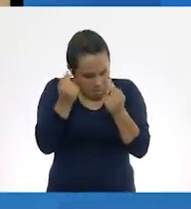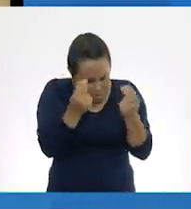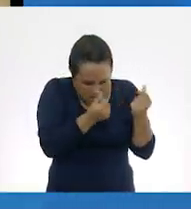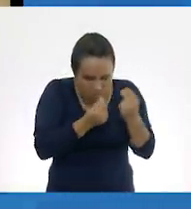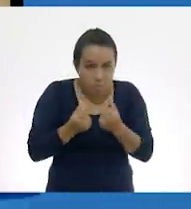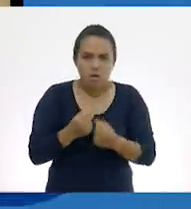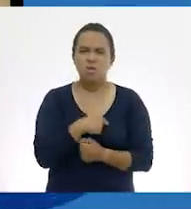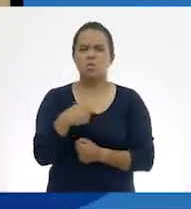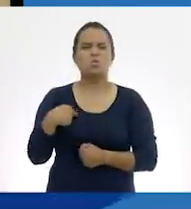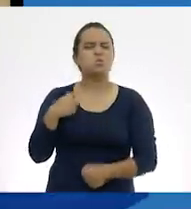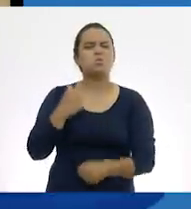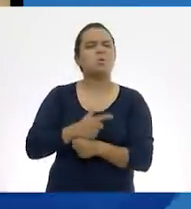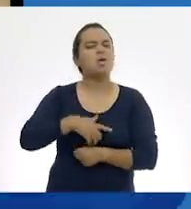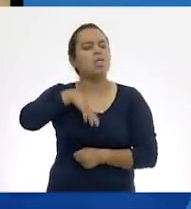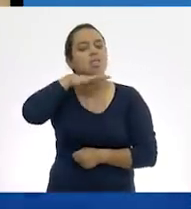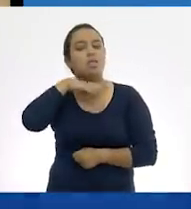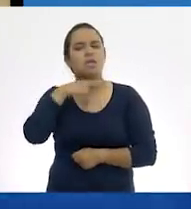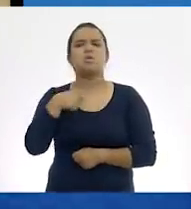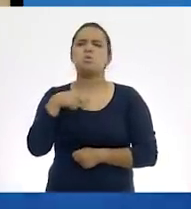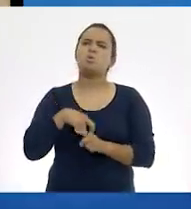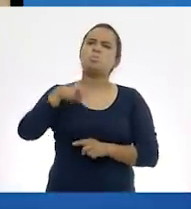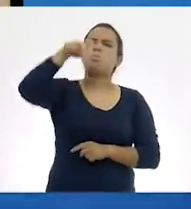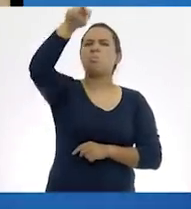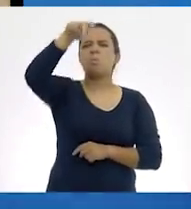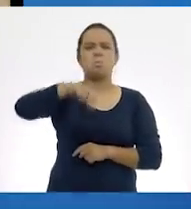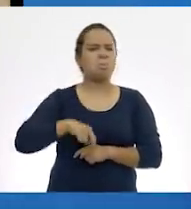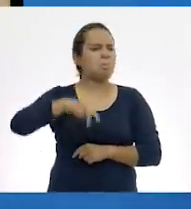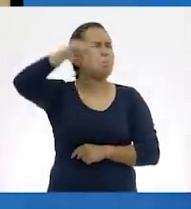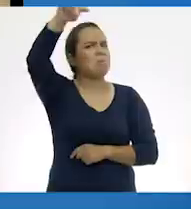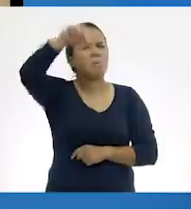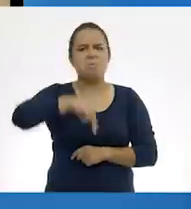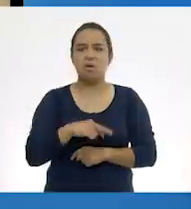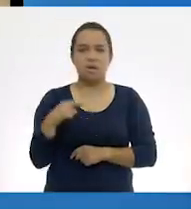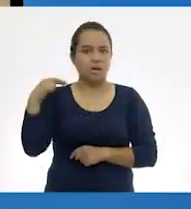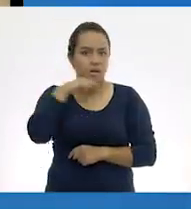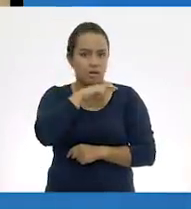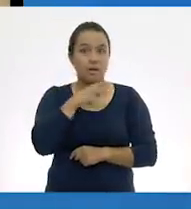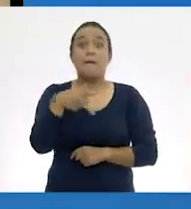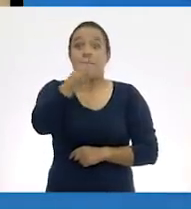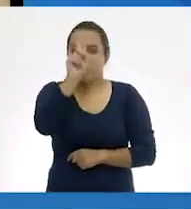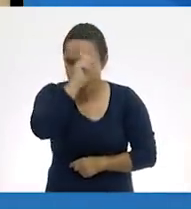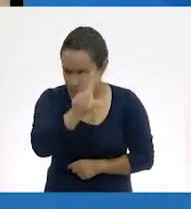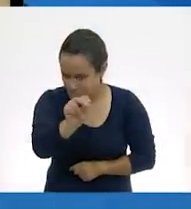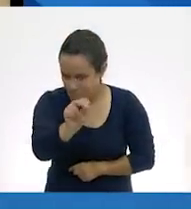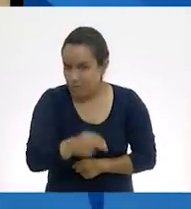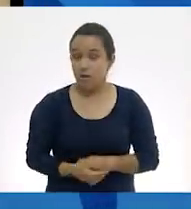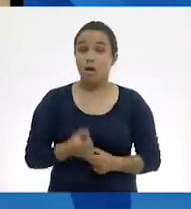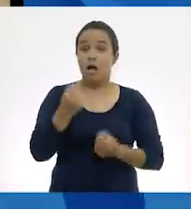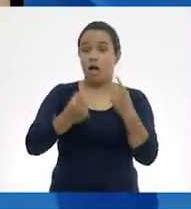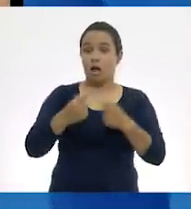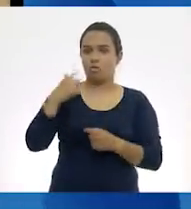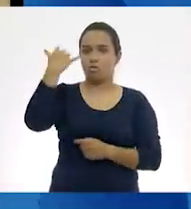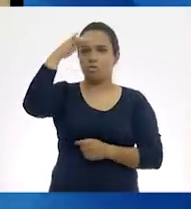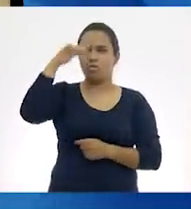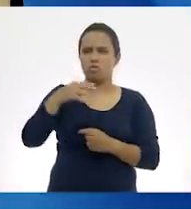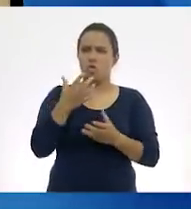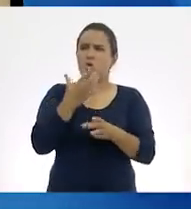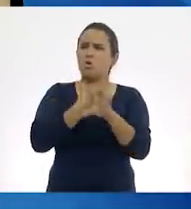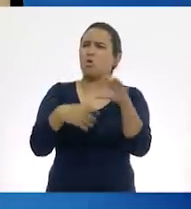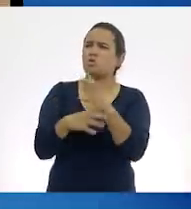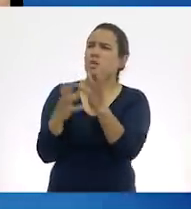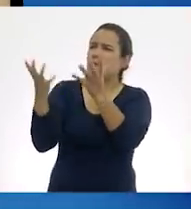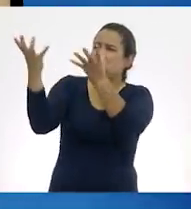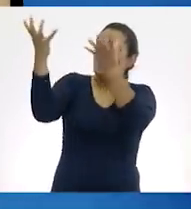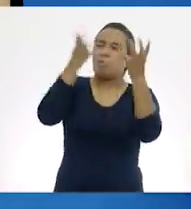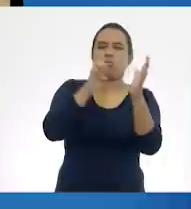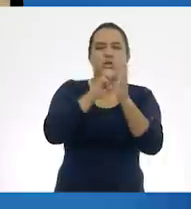veces no nos damos cuenta y podemos subir y bajar escalones rapidísimo. No se recomienda. O que algunos adultos suben y bajan grandes objetos, por ejemplo, cuando